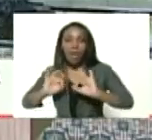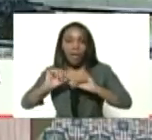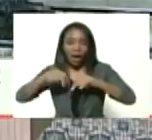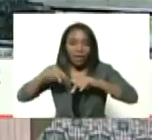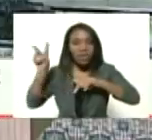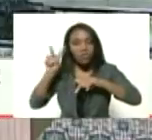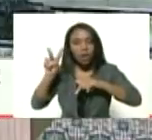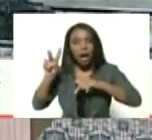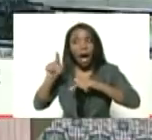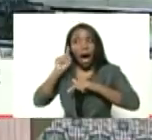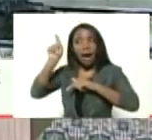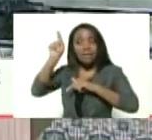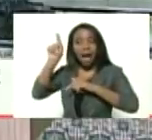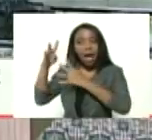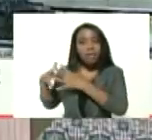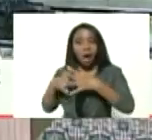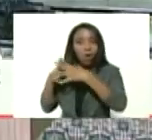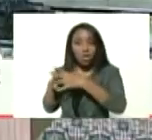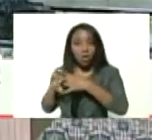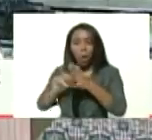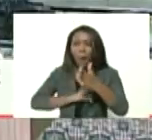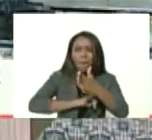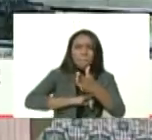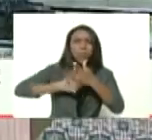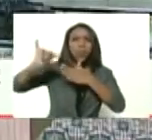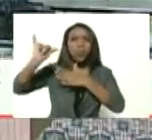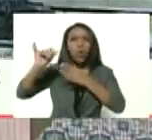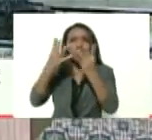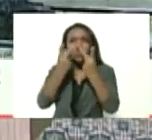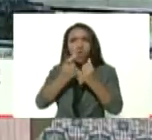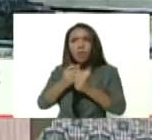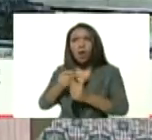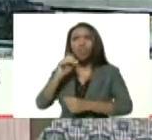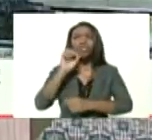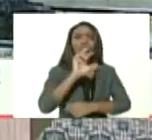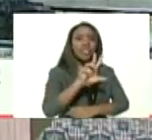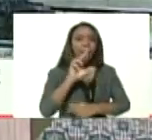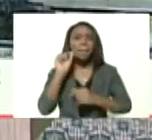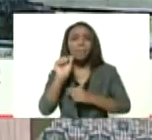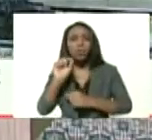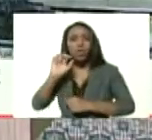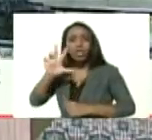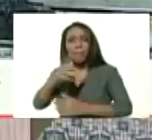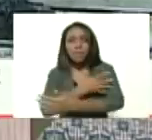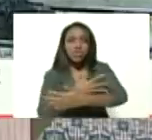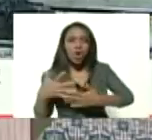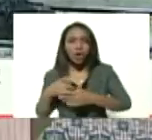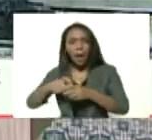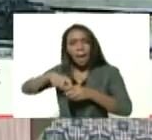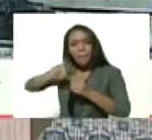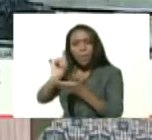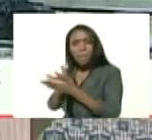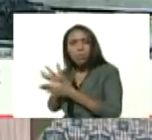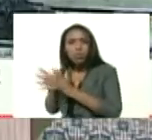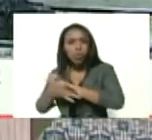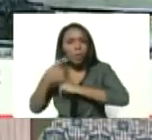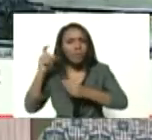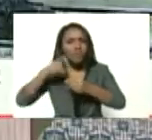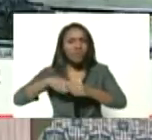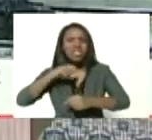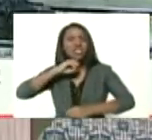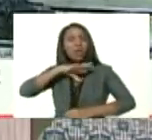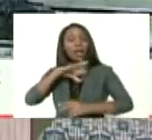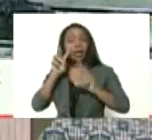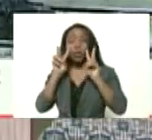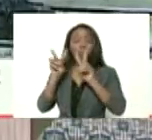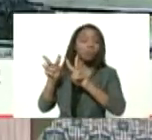en los Estados Unidos se dispara a cifra de 3.3 millones de desempleados, que registra un histórico que